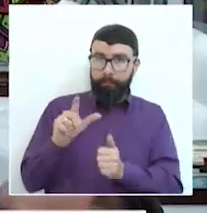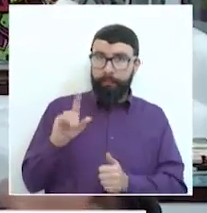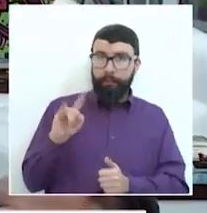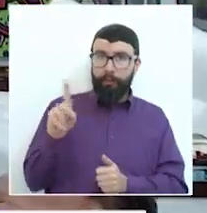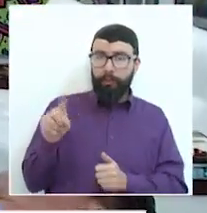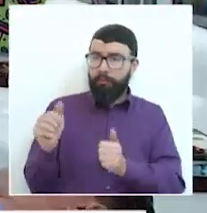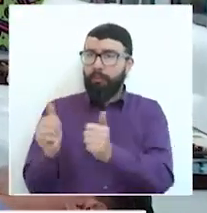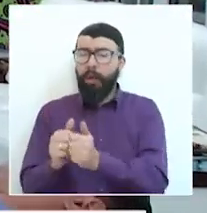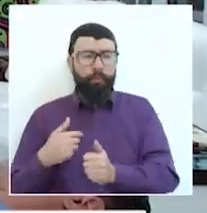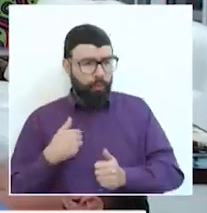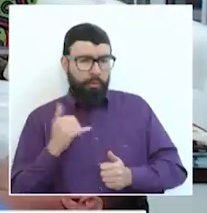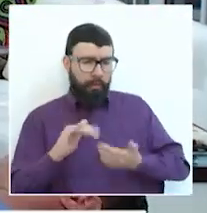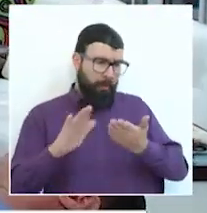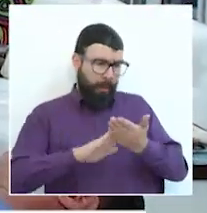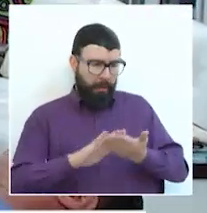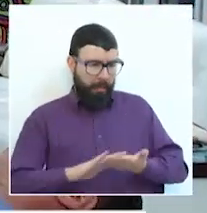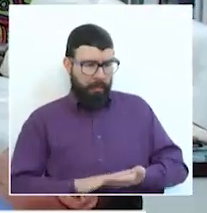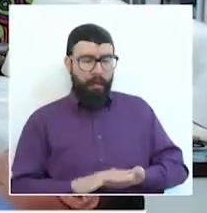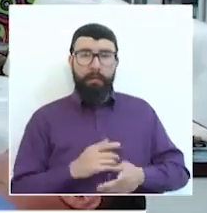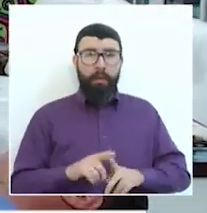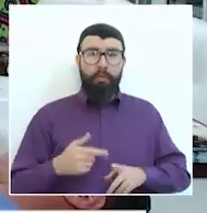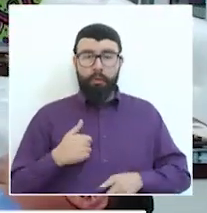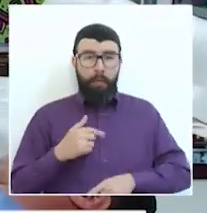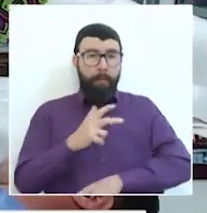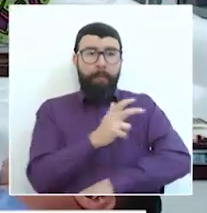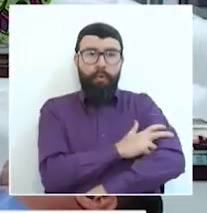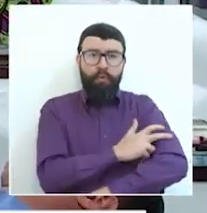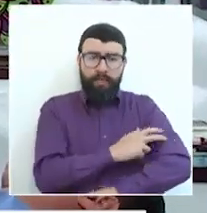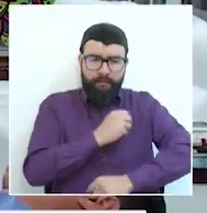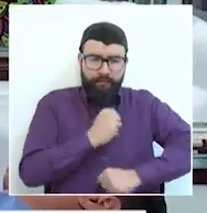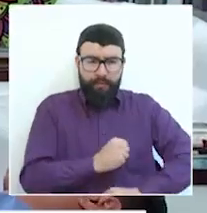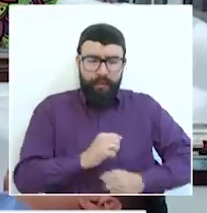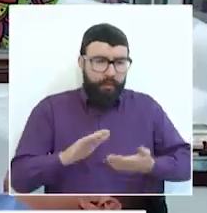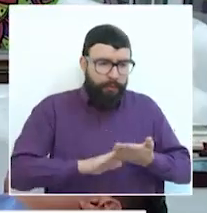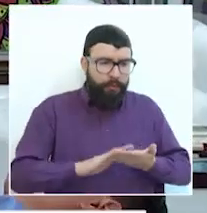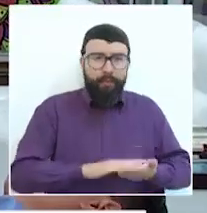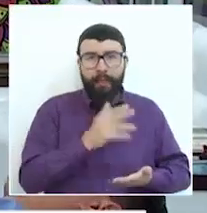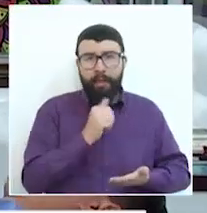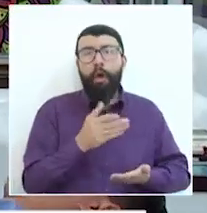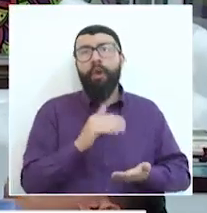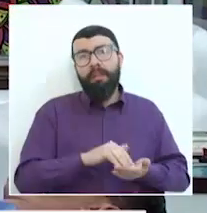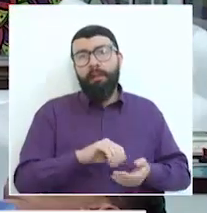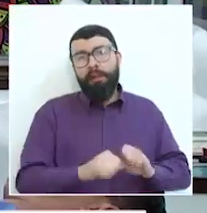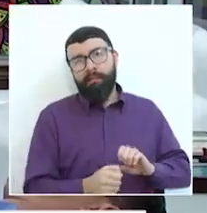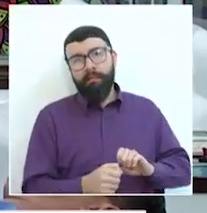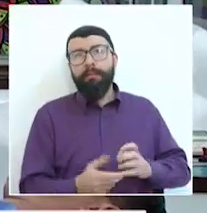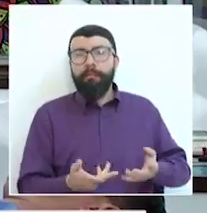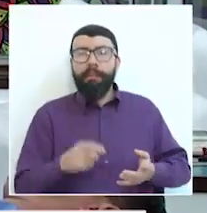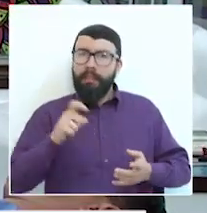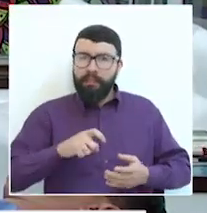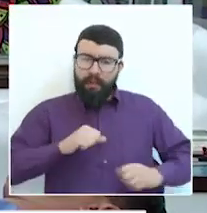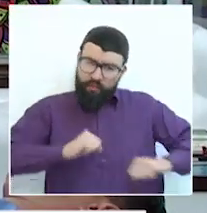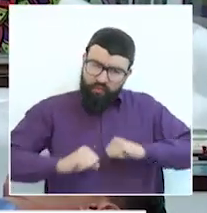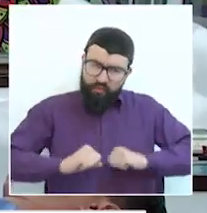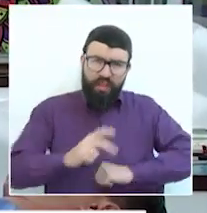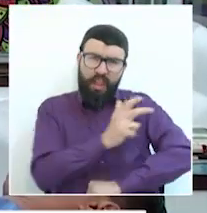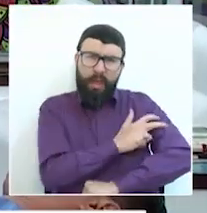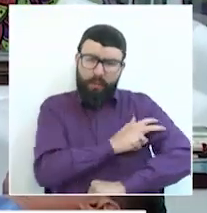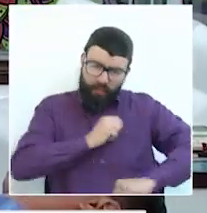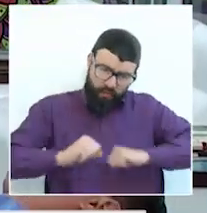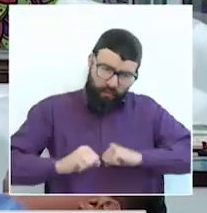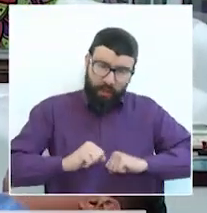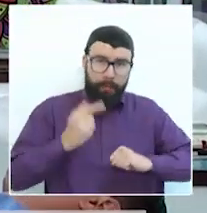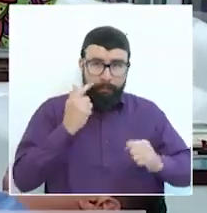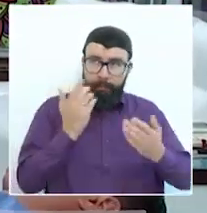hago el ajuste, pero si yo no tengo unos músculos que me mantengan ese ajuste, de nada me va a servir. Esto lo vamos a ver en